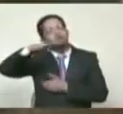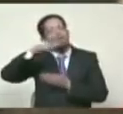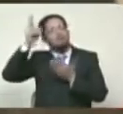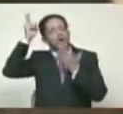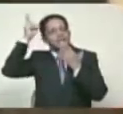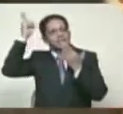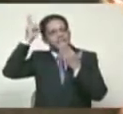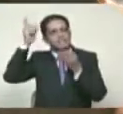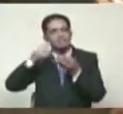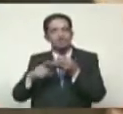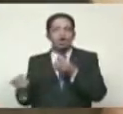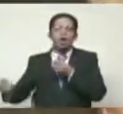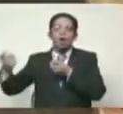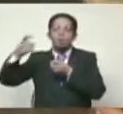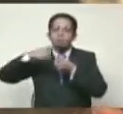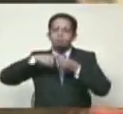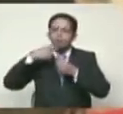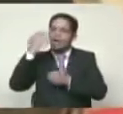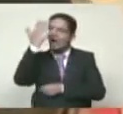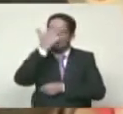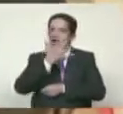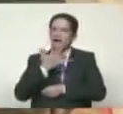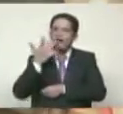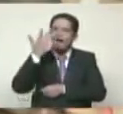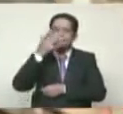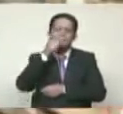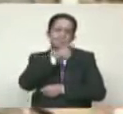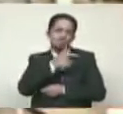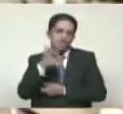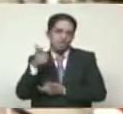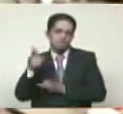los afrodescendientes,